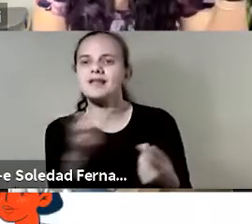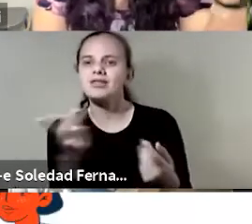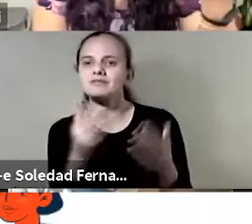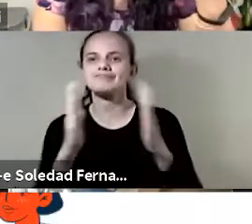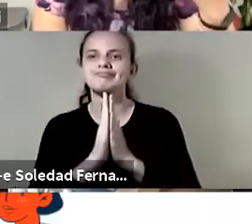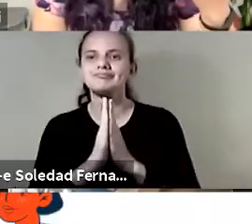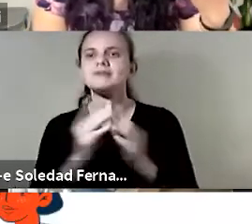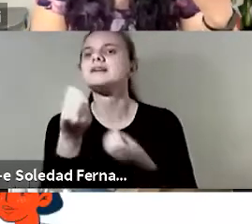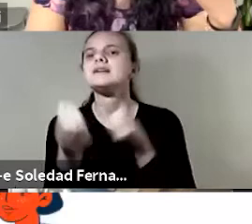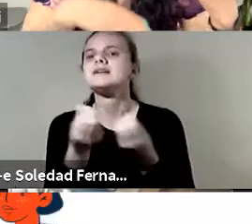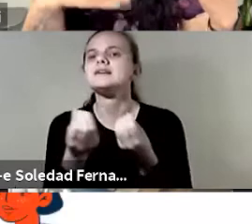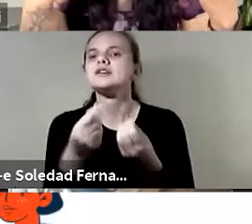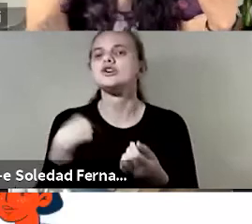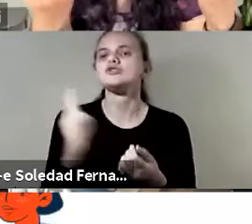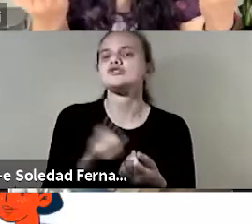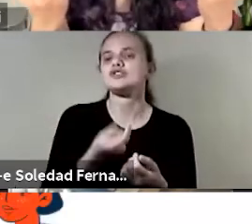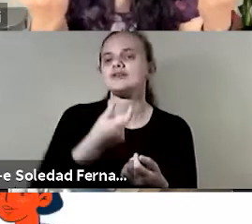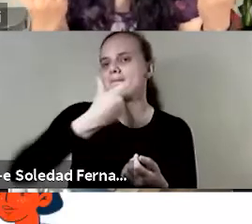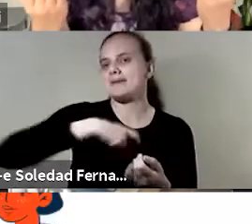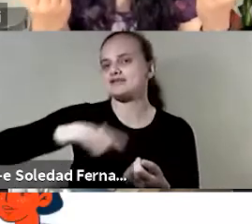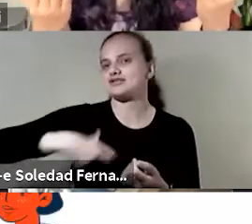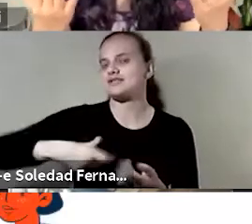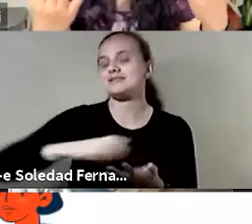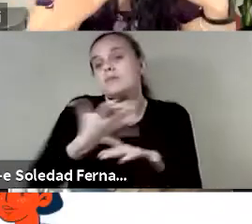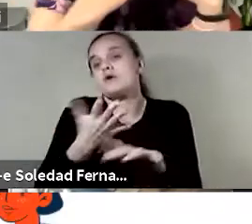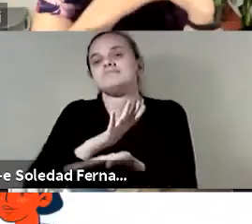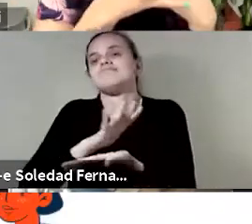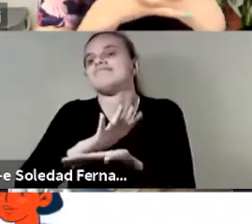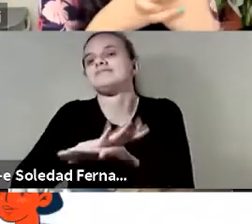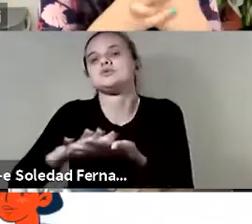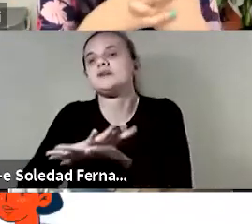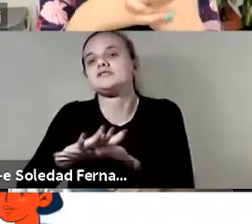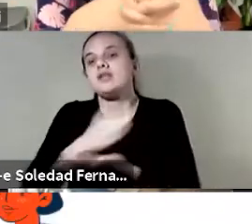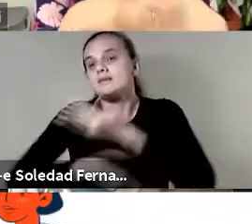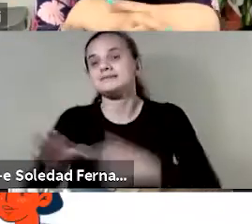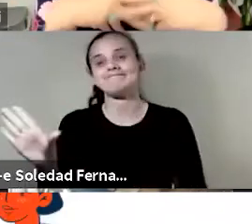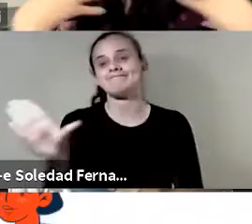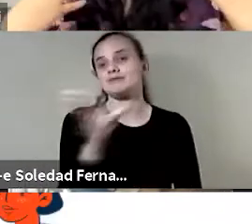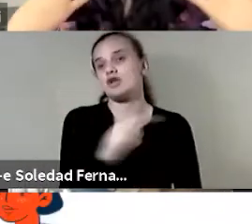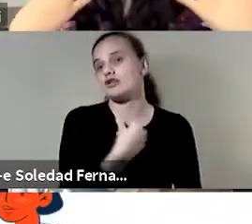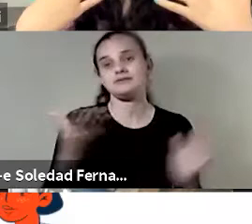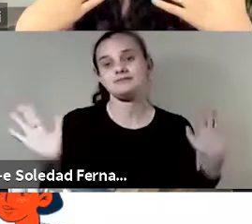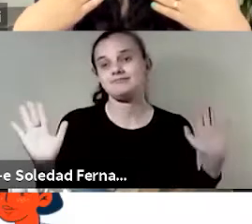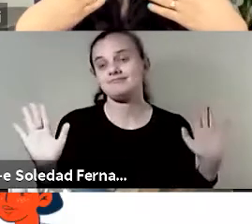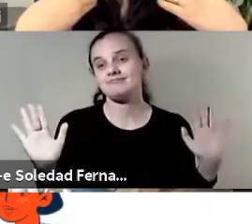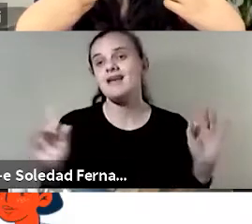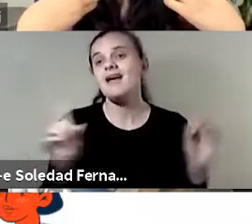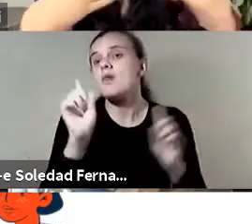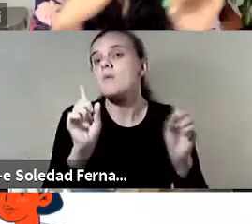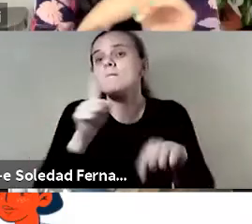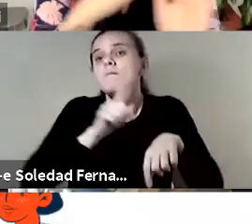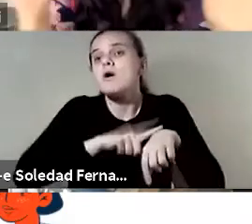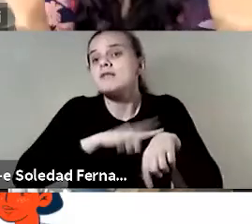entre las personas y las barreras de la sociedad, las personas que estamos expuestas a situaciones de discapacidad en el